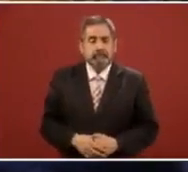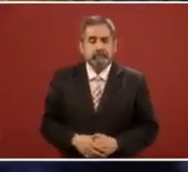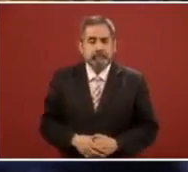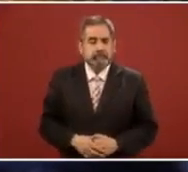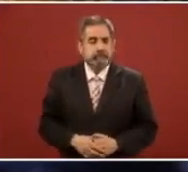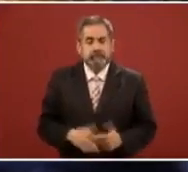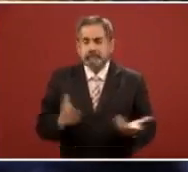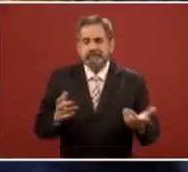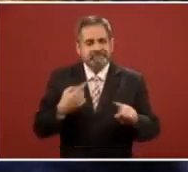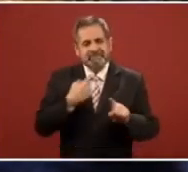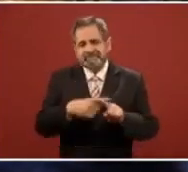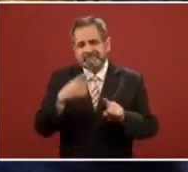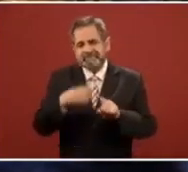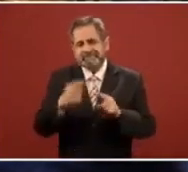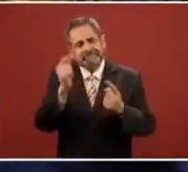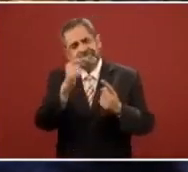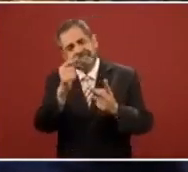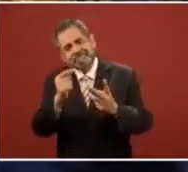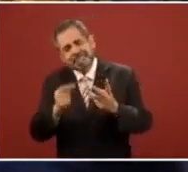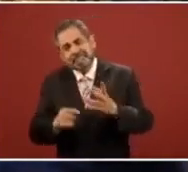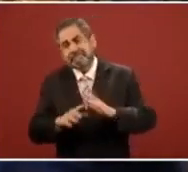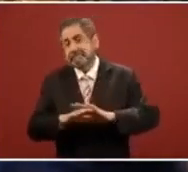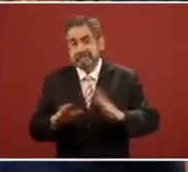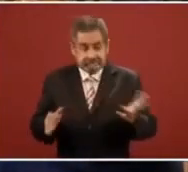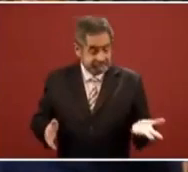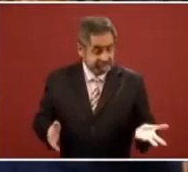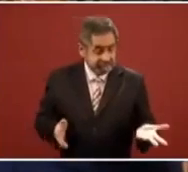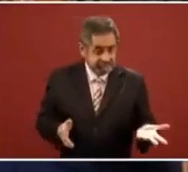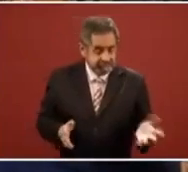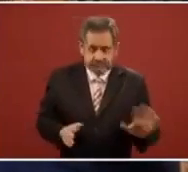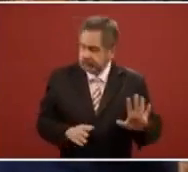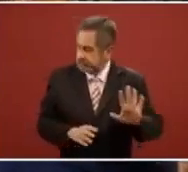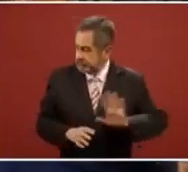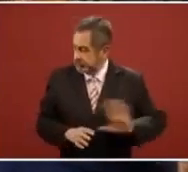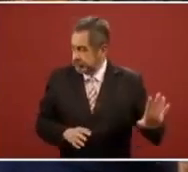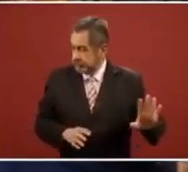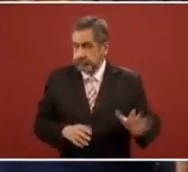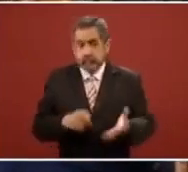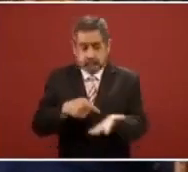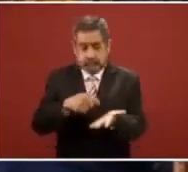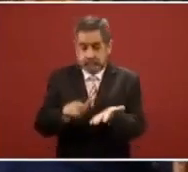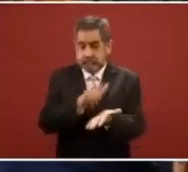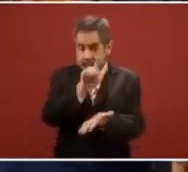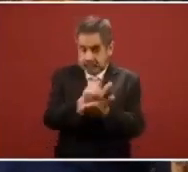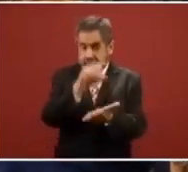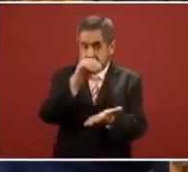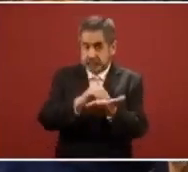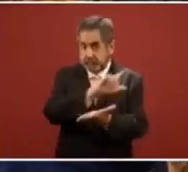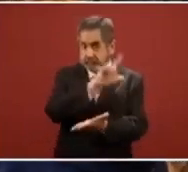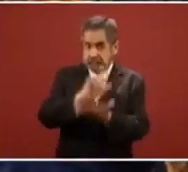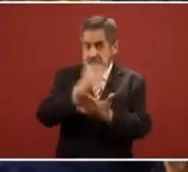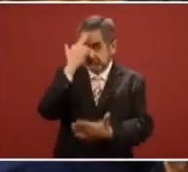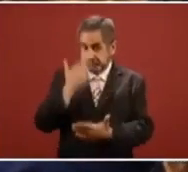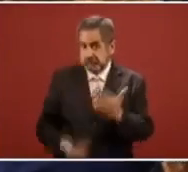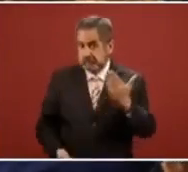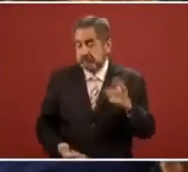con diversos mecanismos. Y ahora que es delito grave, y además lo dijimos aquí,